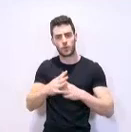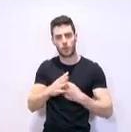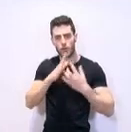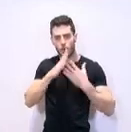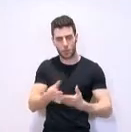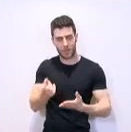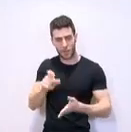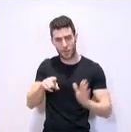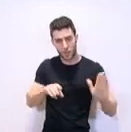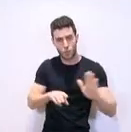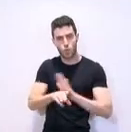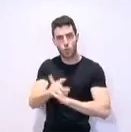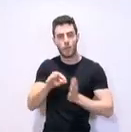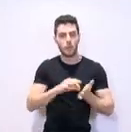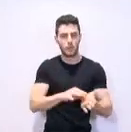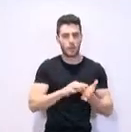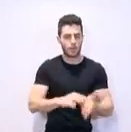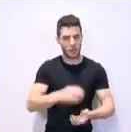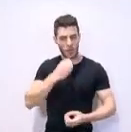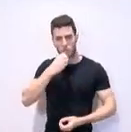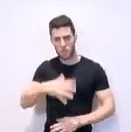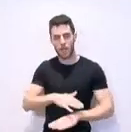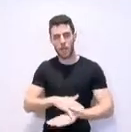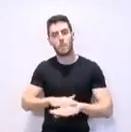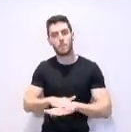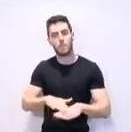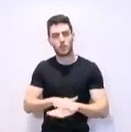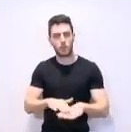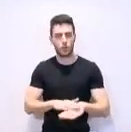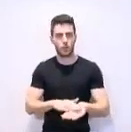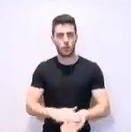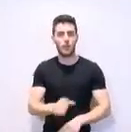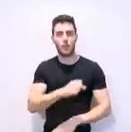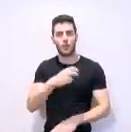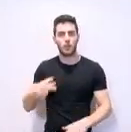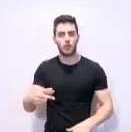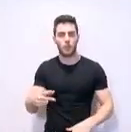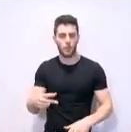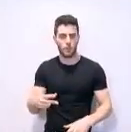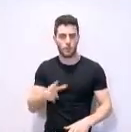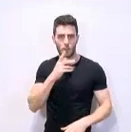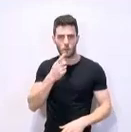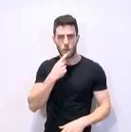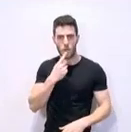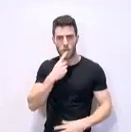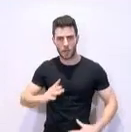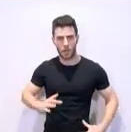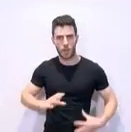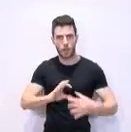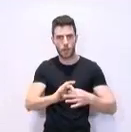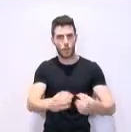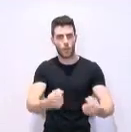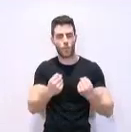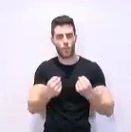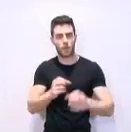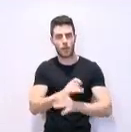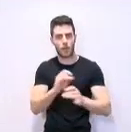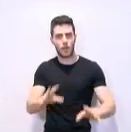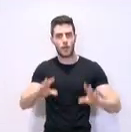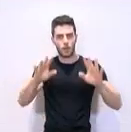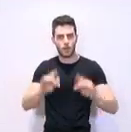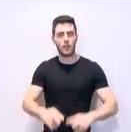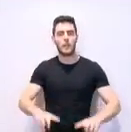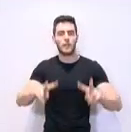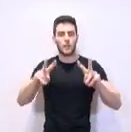de precios en servicios y bienes esenciales que conlleva, y por eso decía, está muy relacionado desde luego con todo lo que tiene